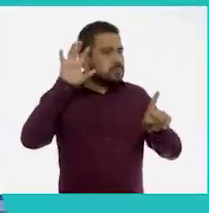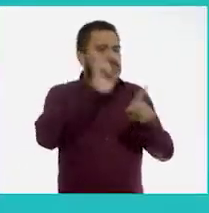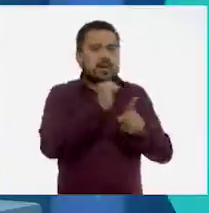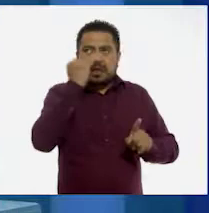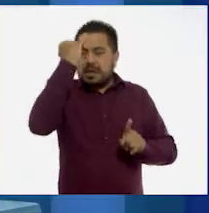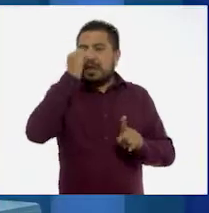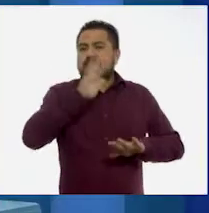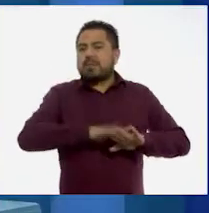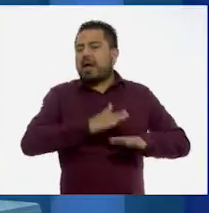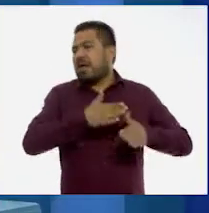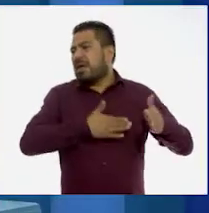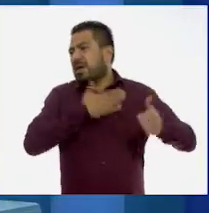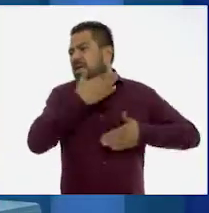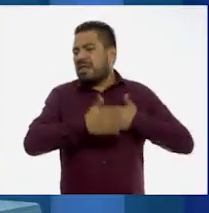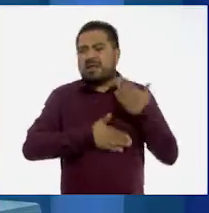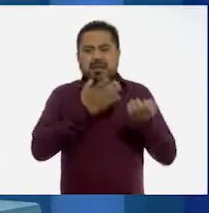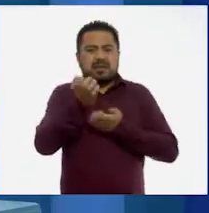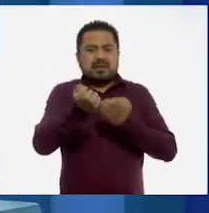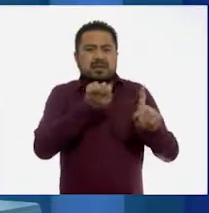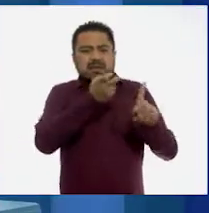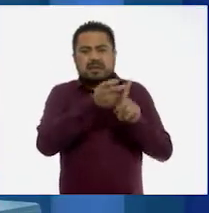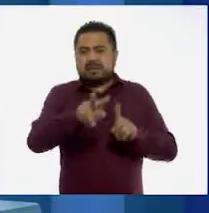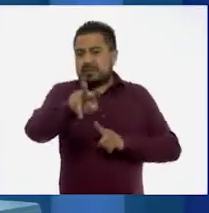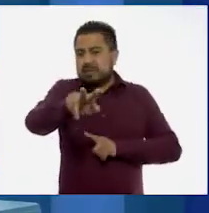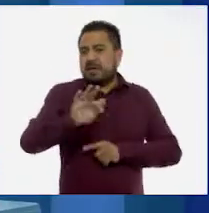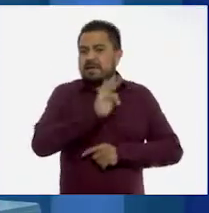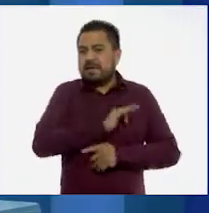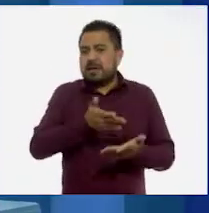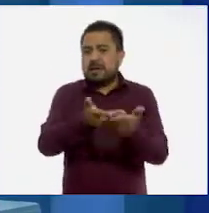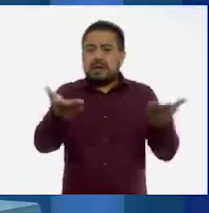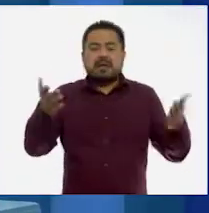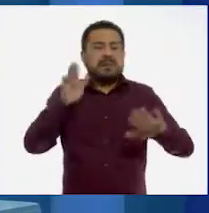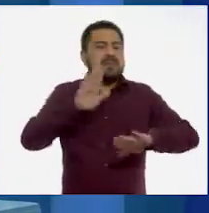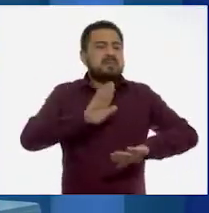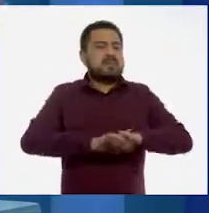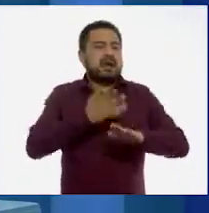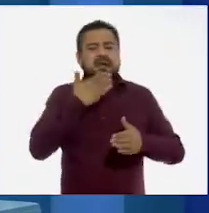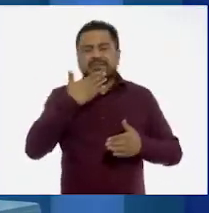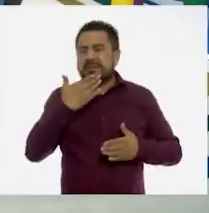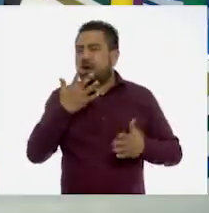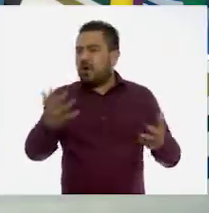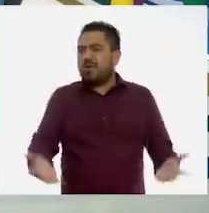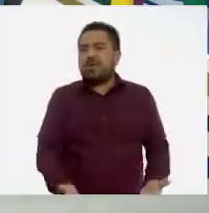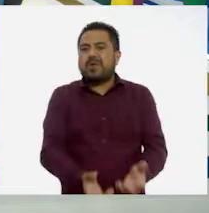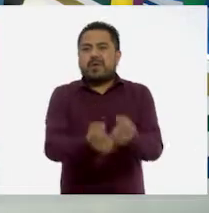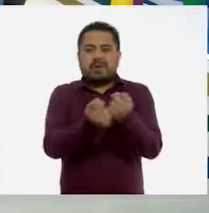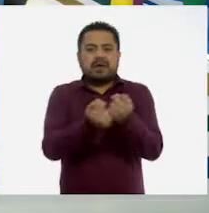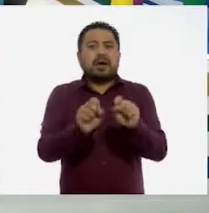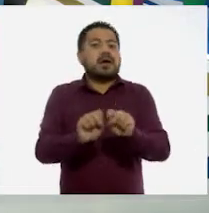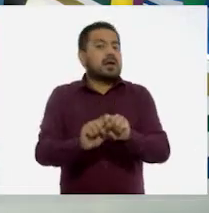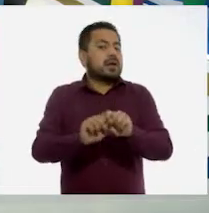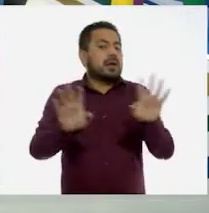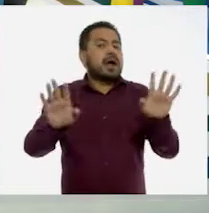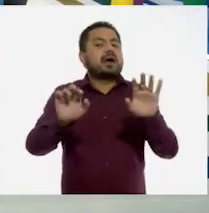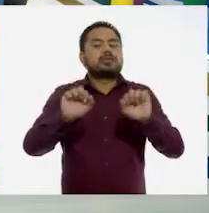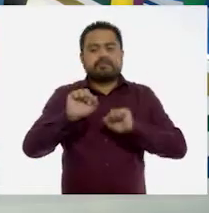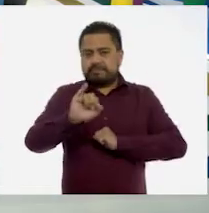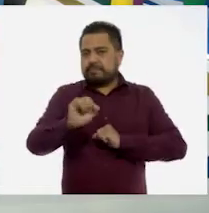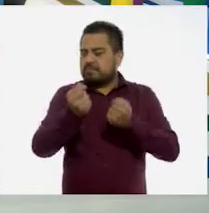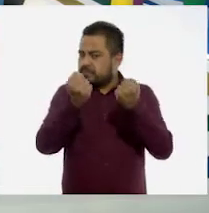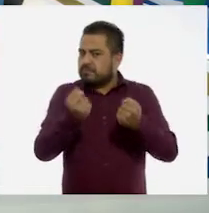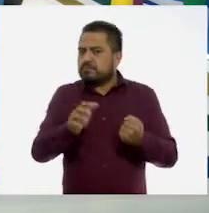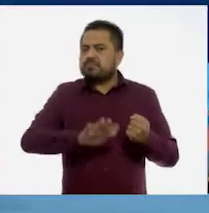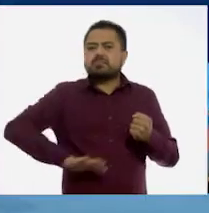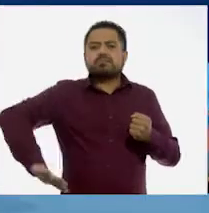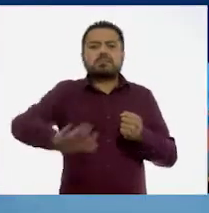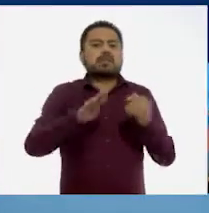es divertido este ejercicio. Y la verdad es que nos felicito porque nos quedó muy bien, lo logramos. Claro que sí, y seguramente en